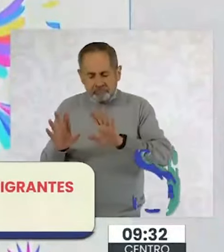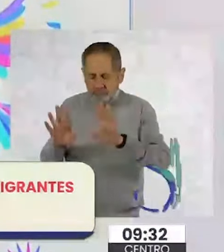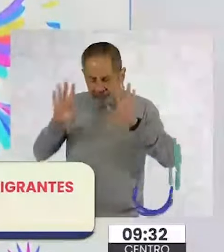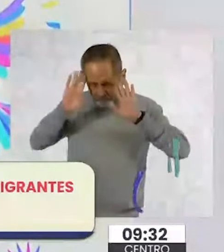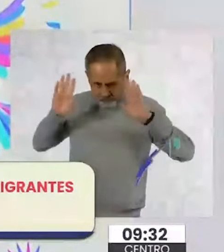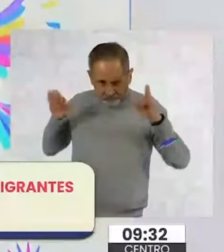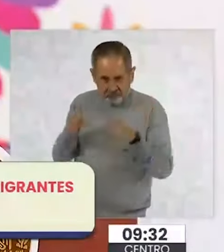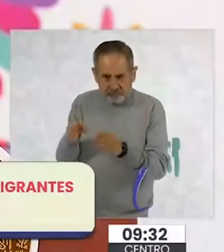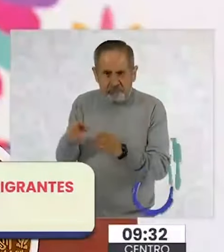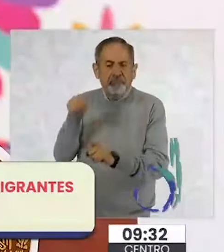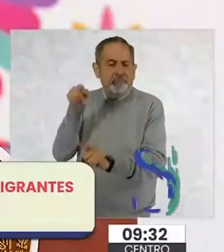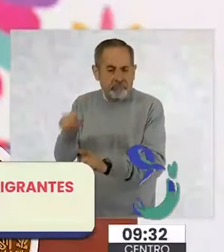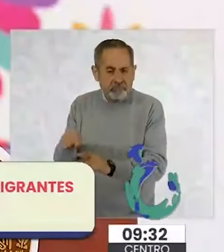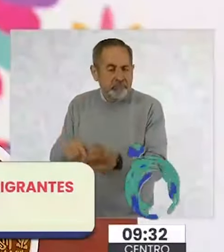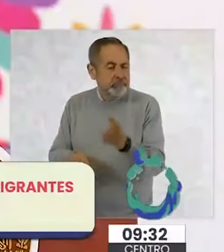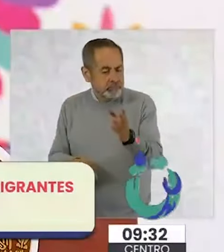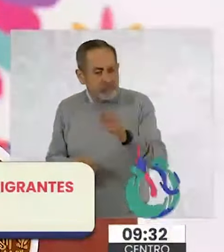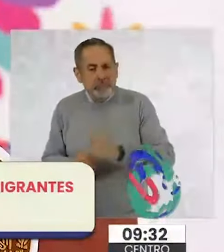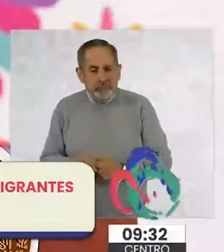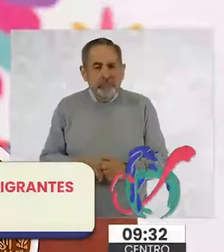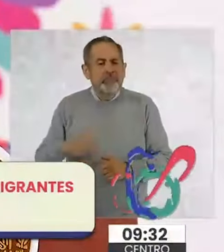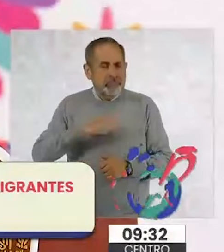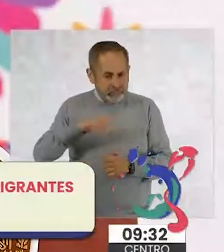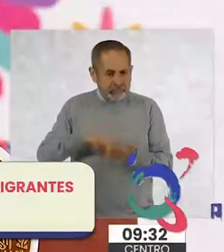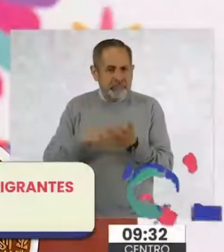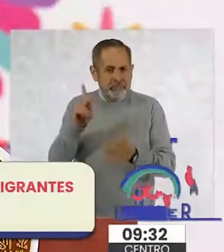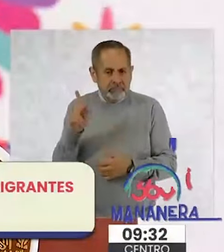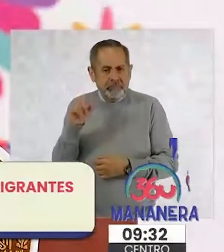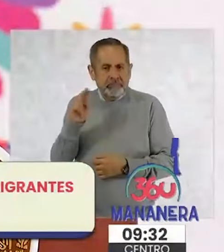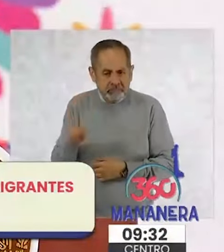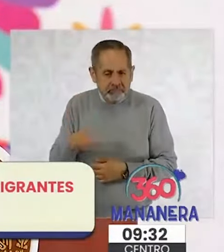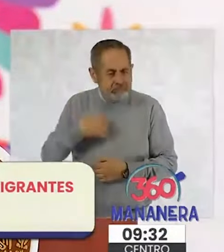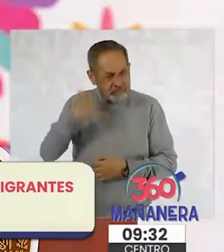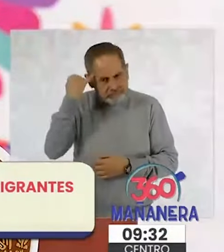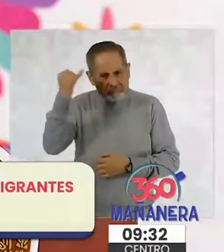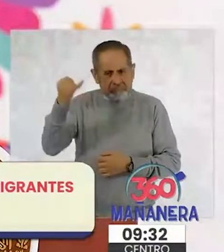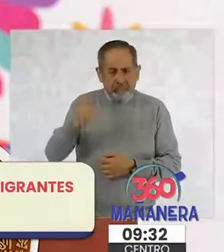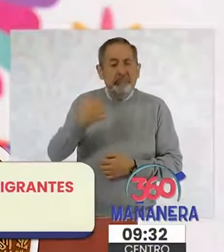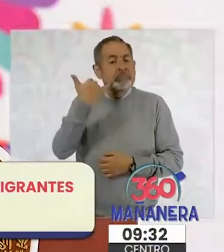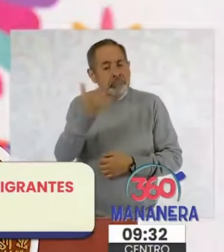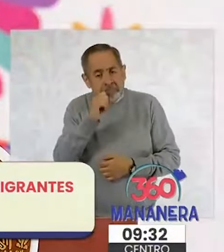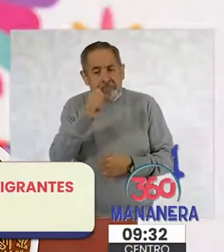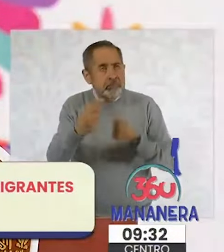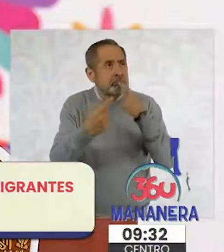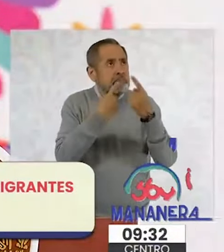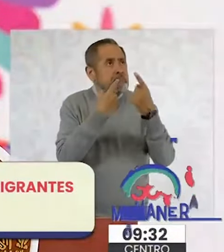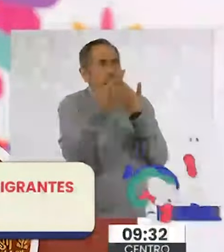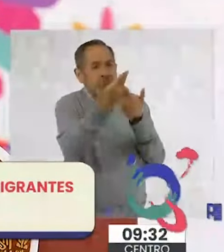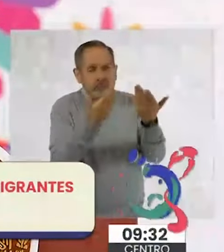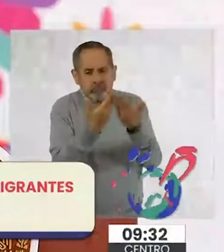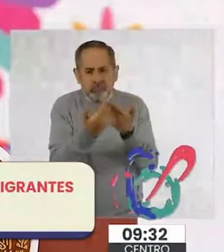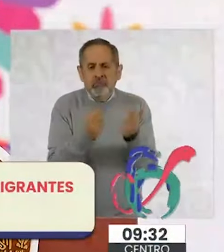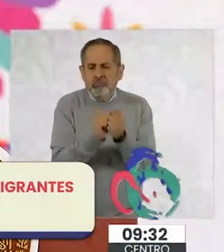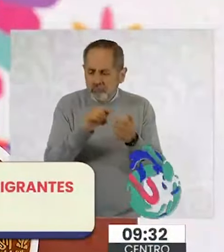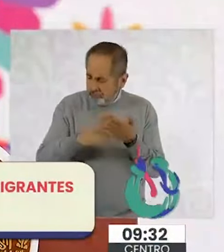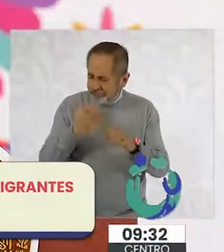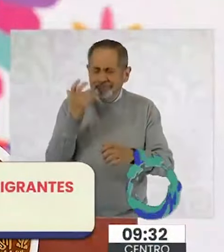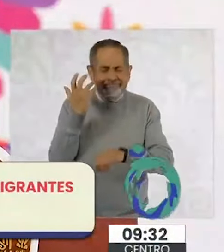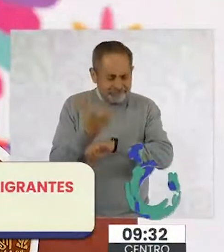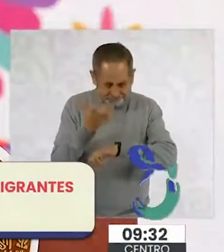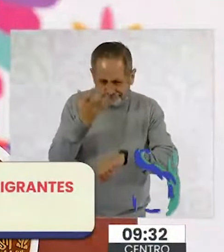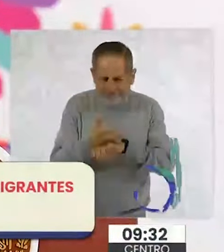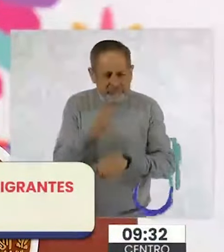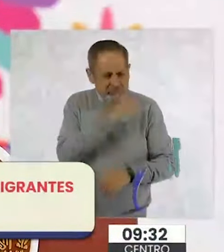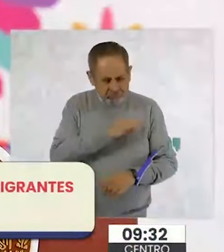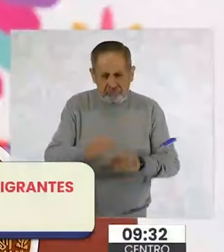e entonces hay hay estrategia eh Y hay diálogo con Estados Unidos y con el